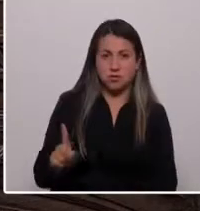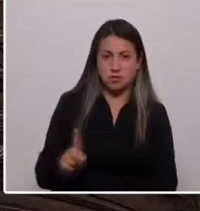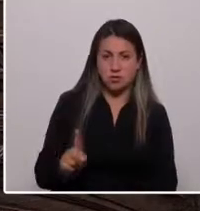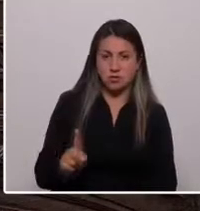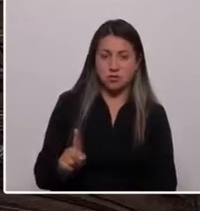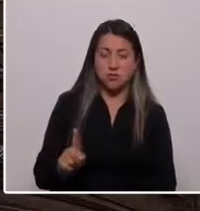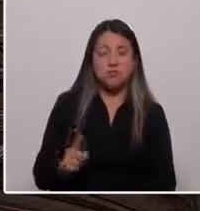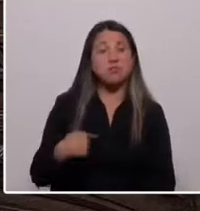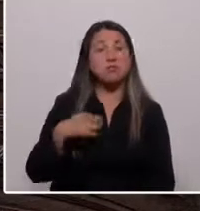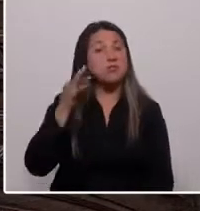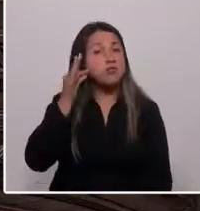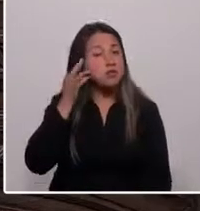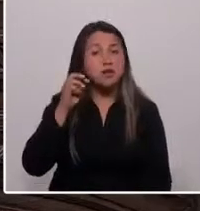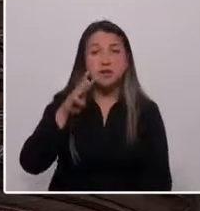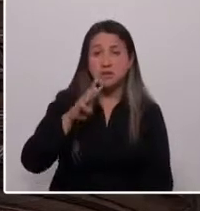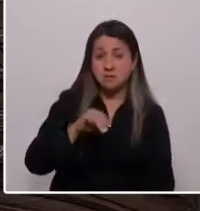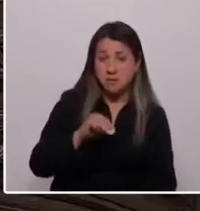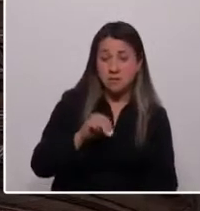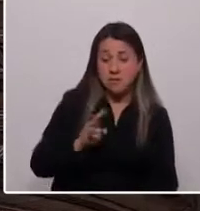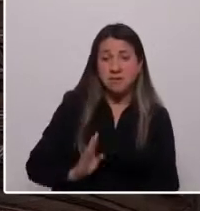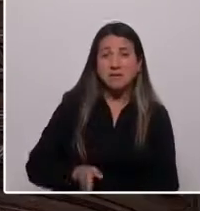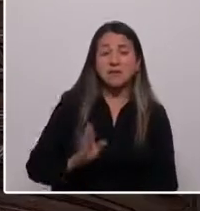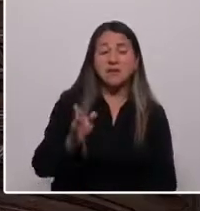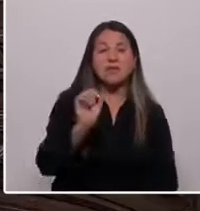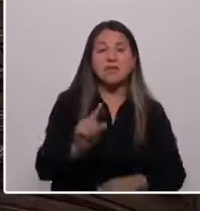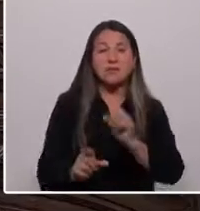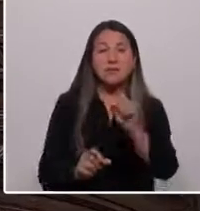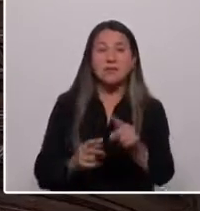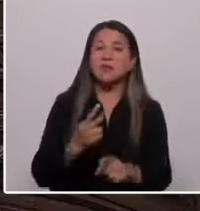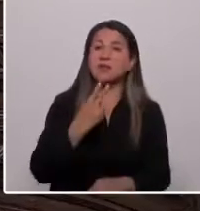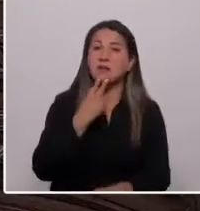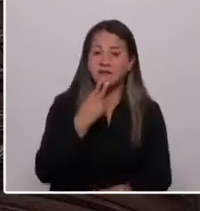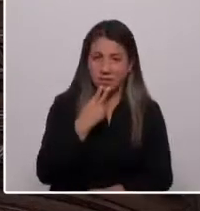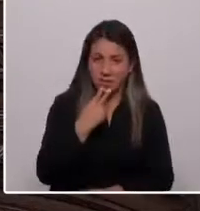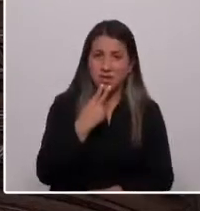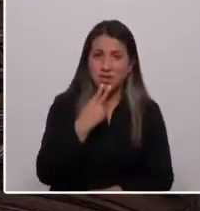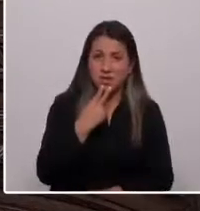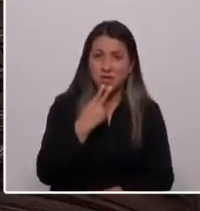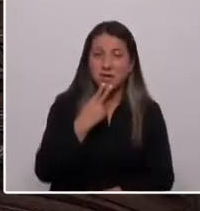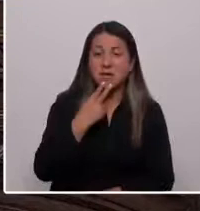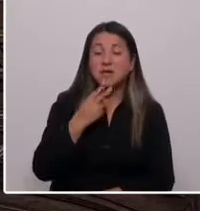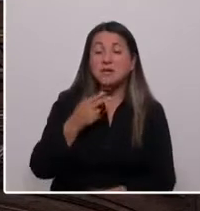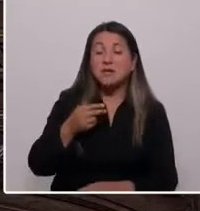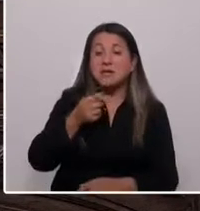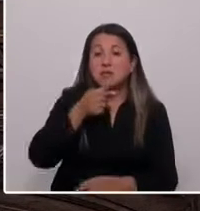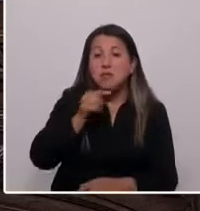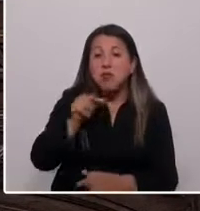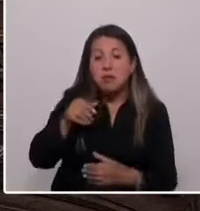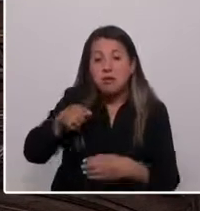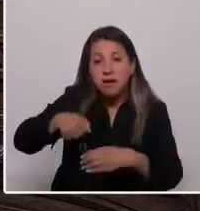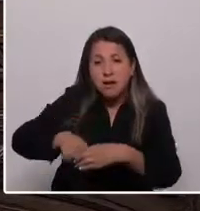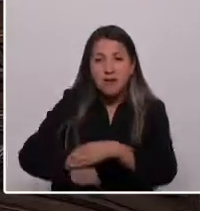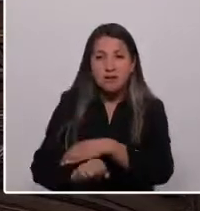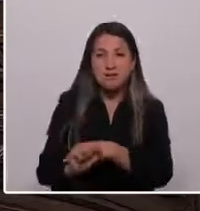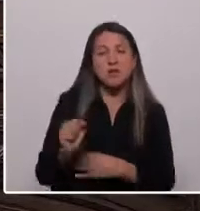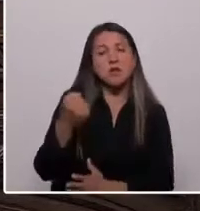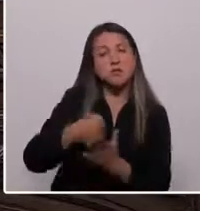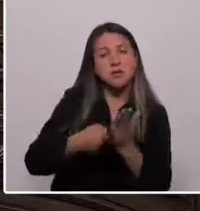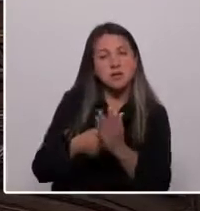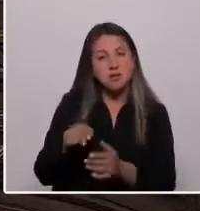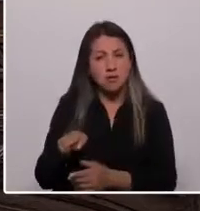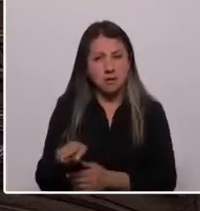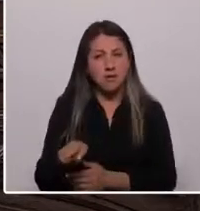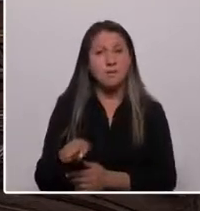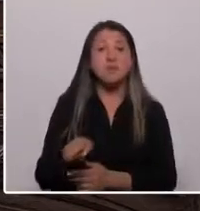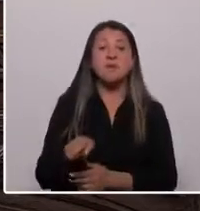mujer y madre seguiré defendiendo la vida del que está por nacer lucharé por aquellos que se les quiere